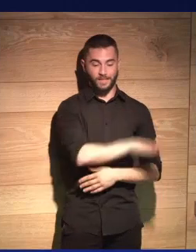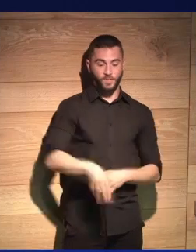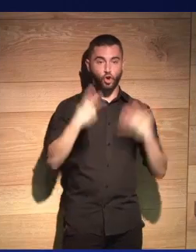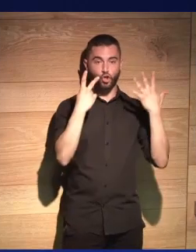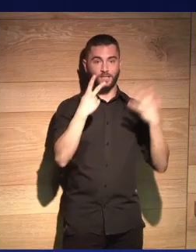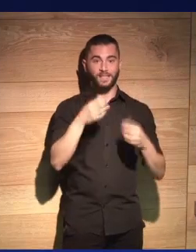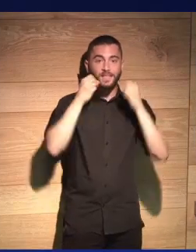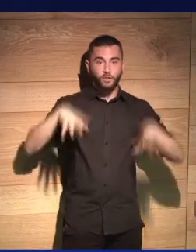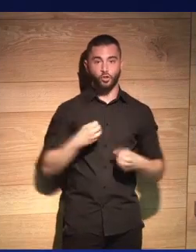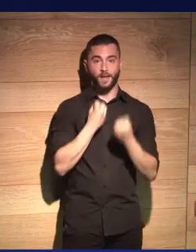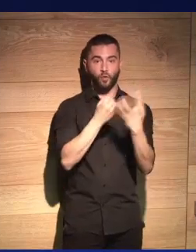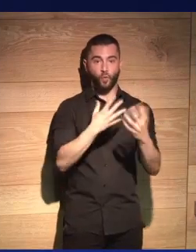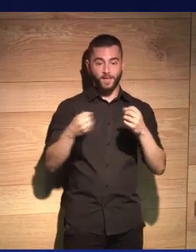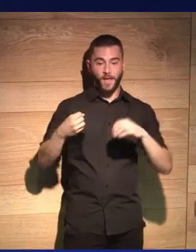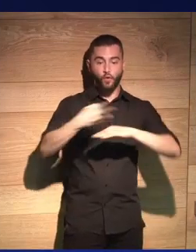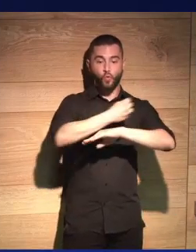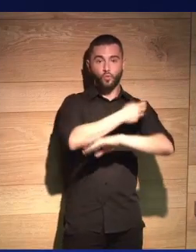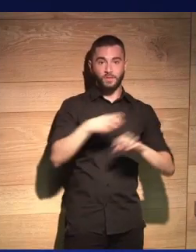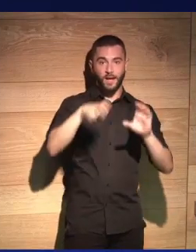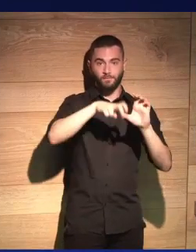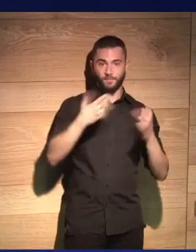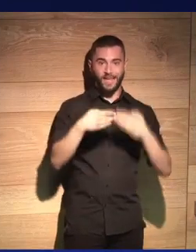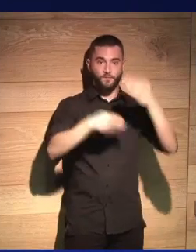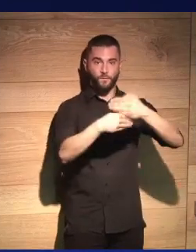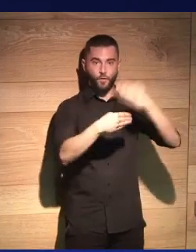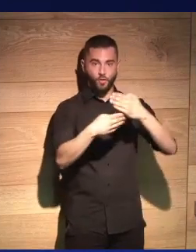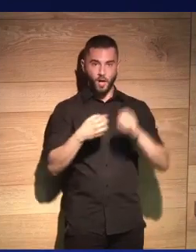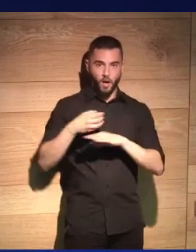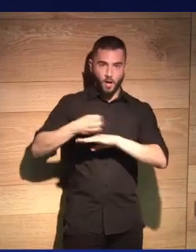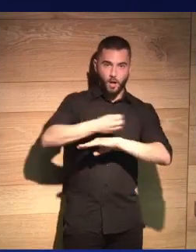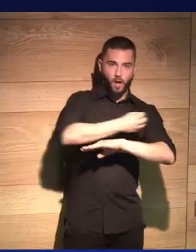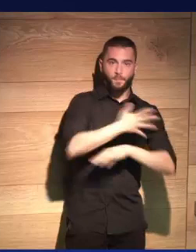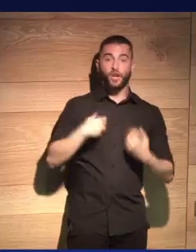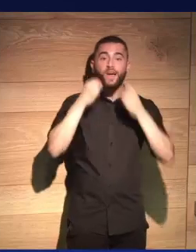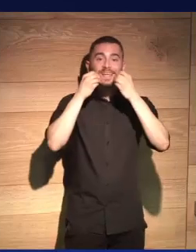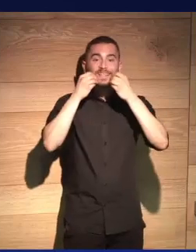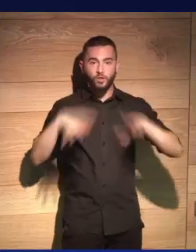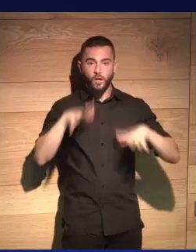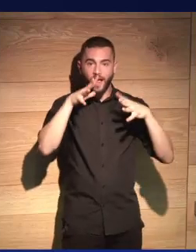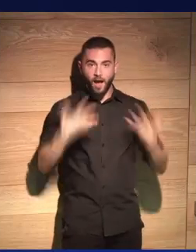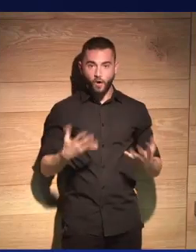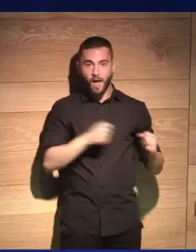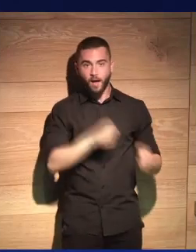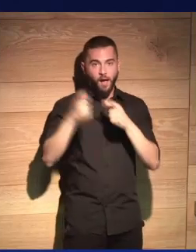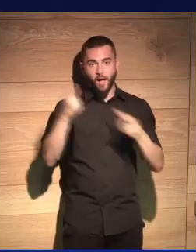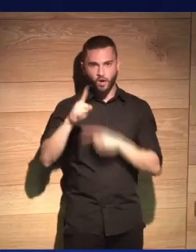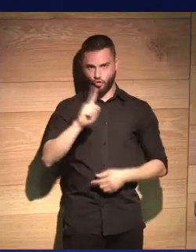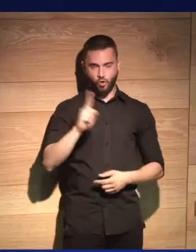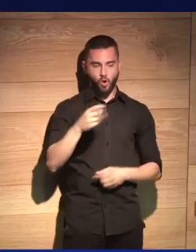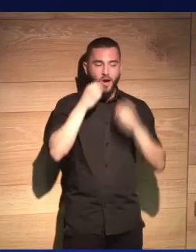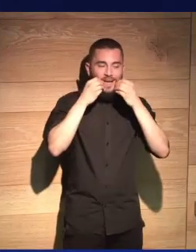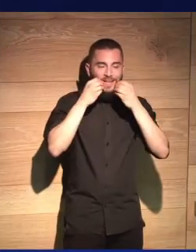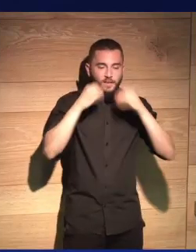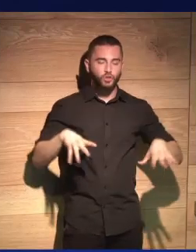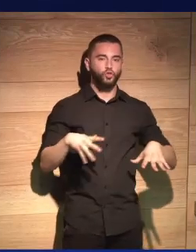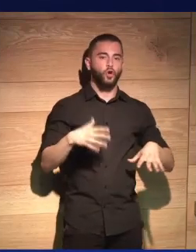bordo de un tren migrando entre fronteras, pero no es una historia sobre la migración actual, es una historia